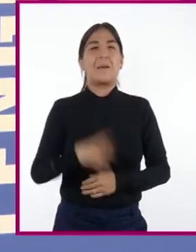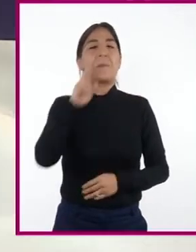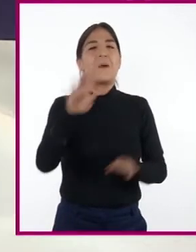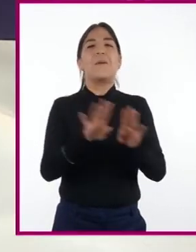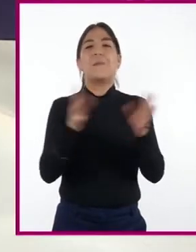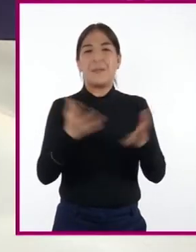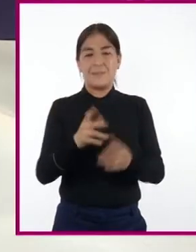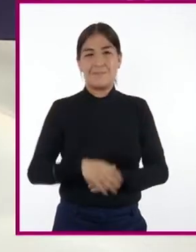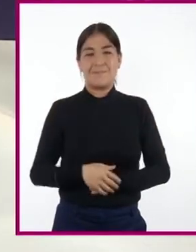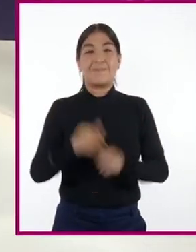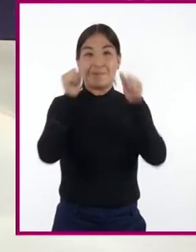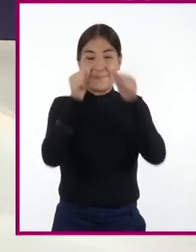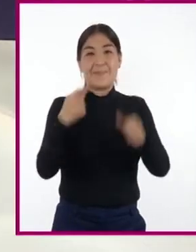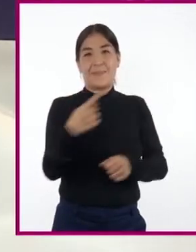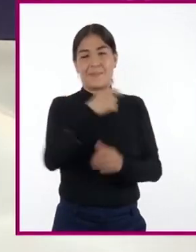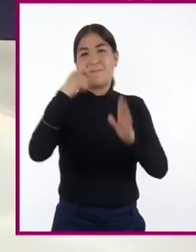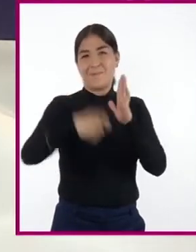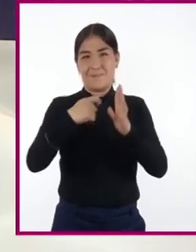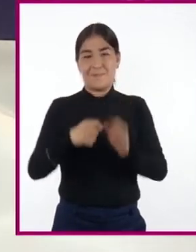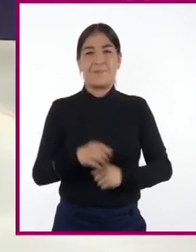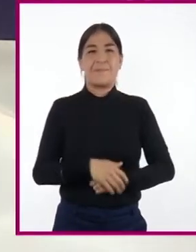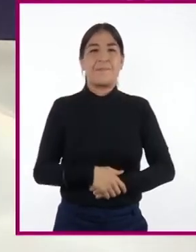hacen. Pongamos atención al siguiente video.